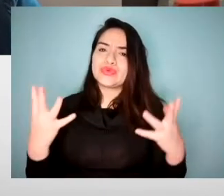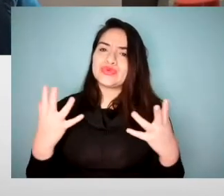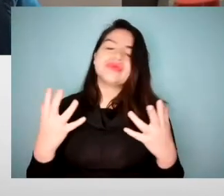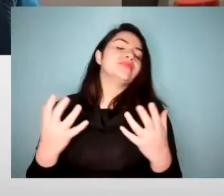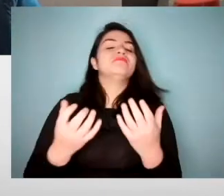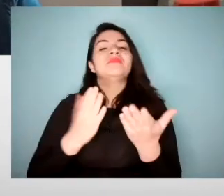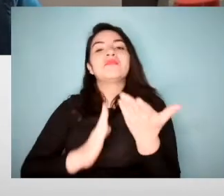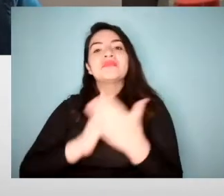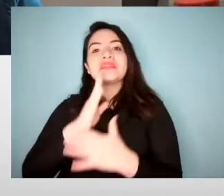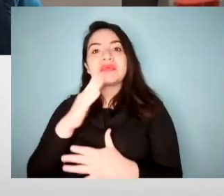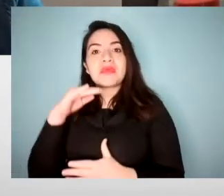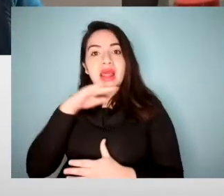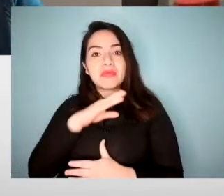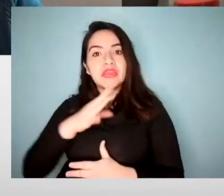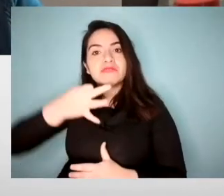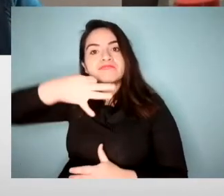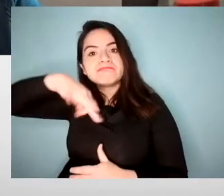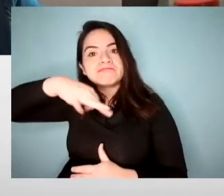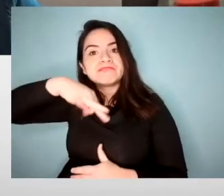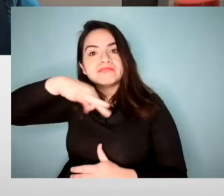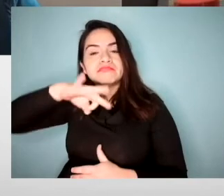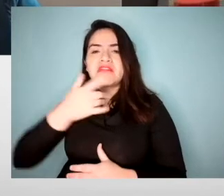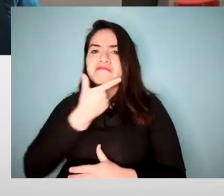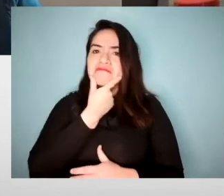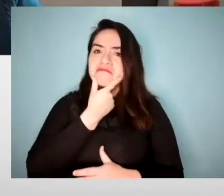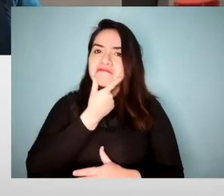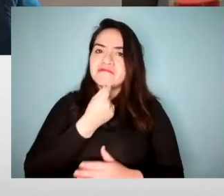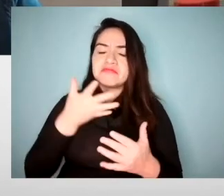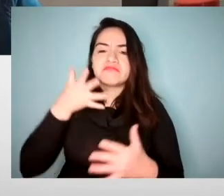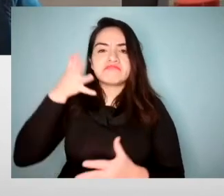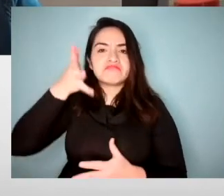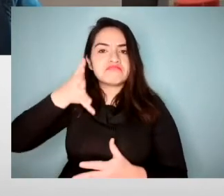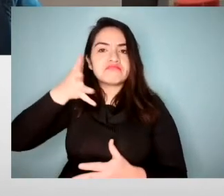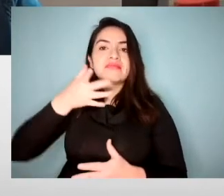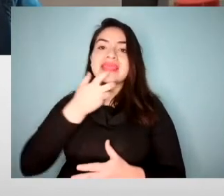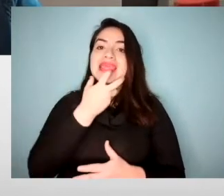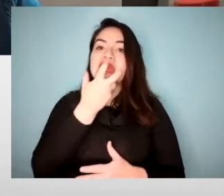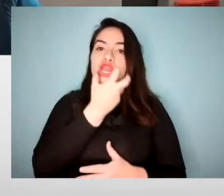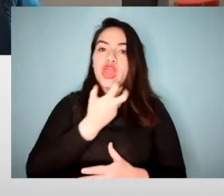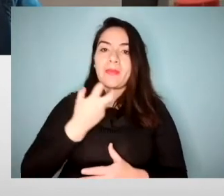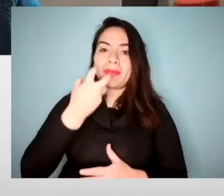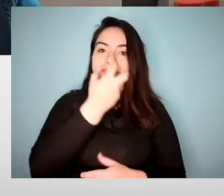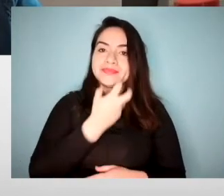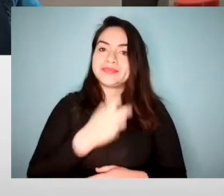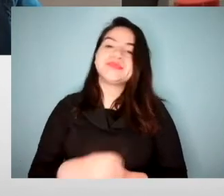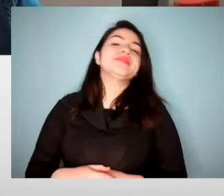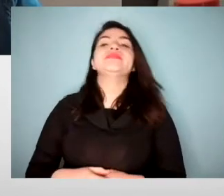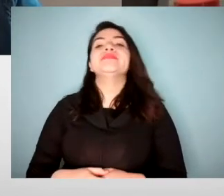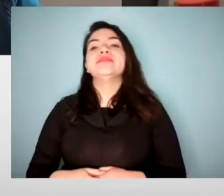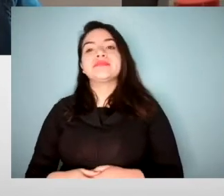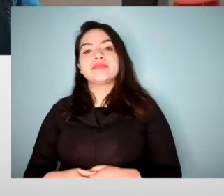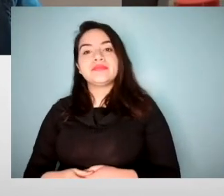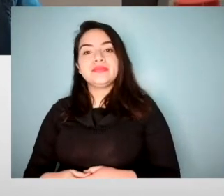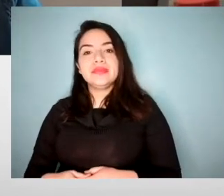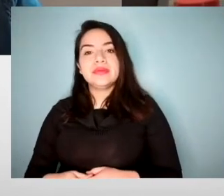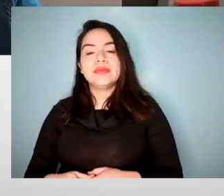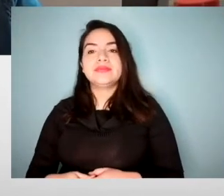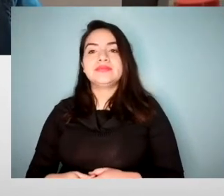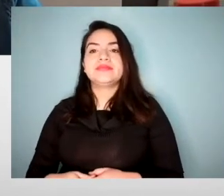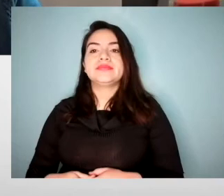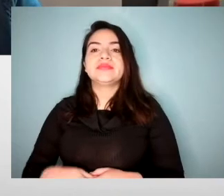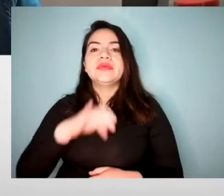fluidez y a soltarme un poco con el idioma. Muy bien. Para las personas que se sienten quizás